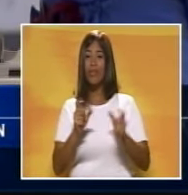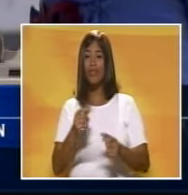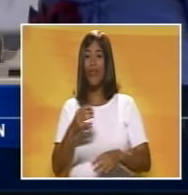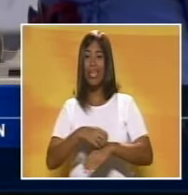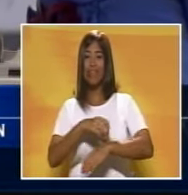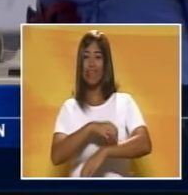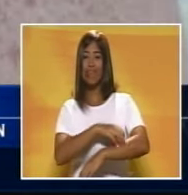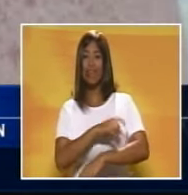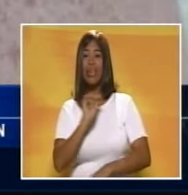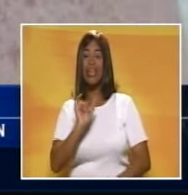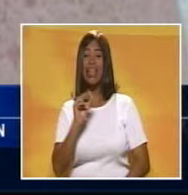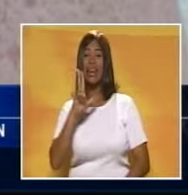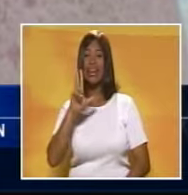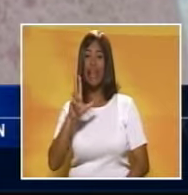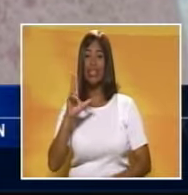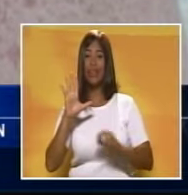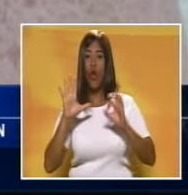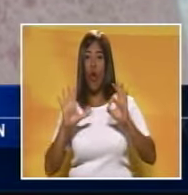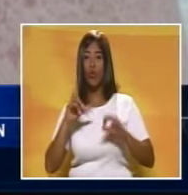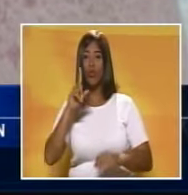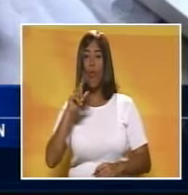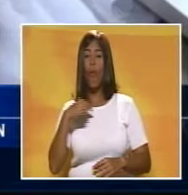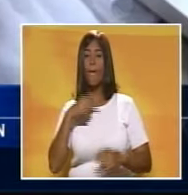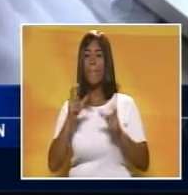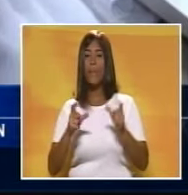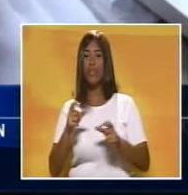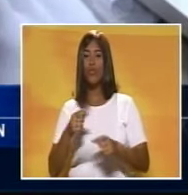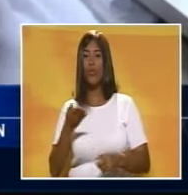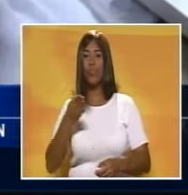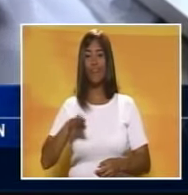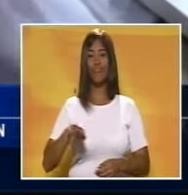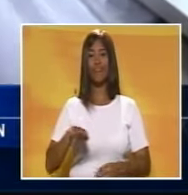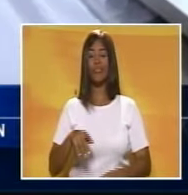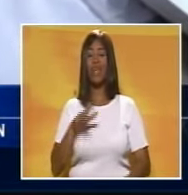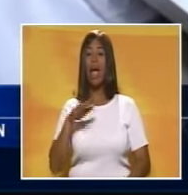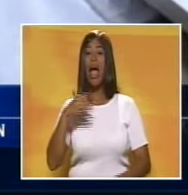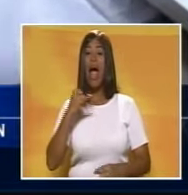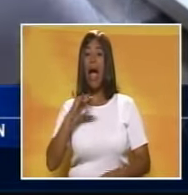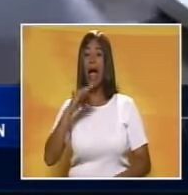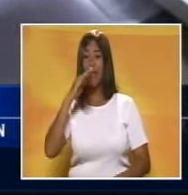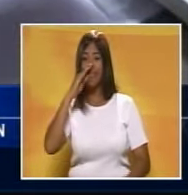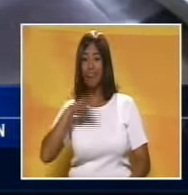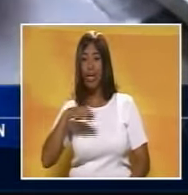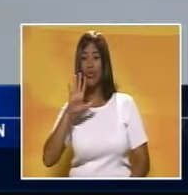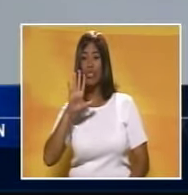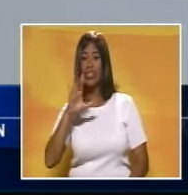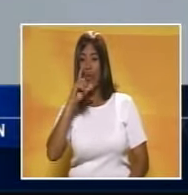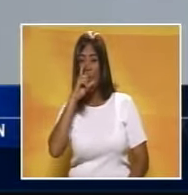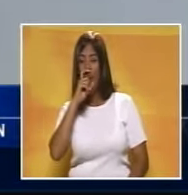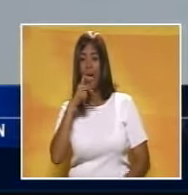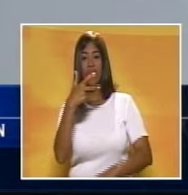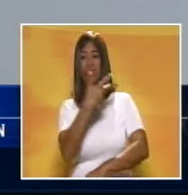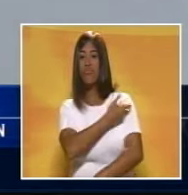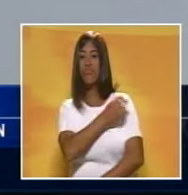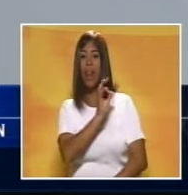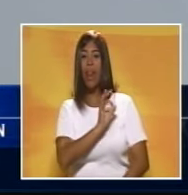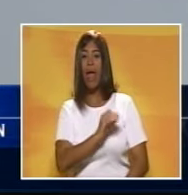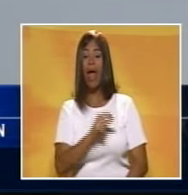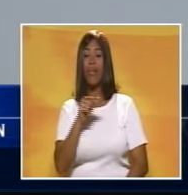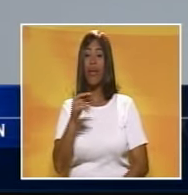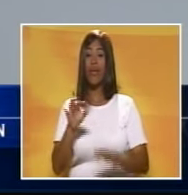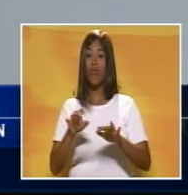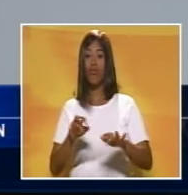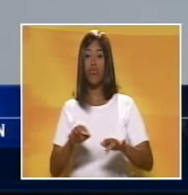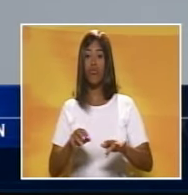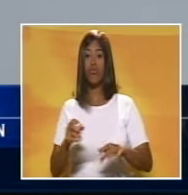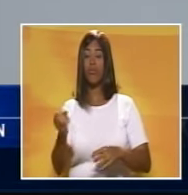381 víctimas mortales, la mayoría menores de 5 años que no estaban debidamente inmunizados. Según datos del Departamento